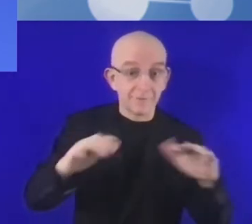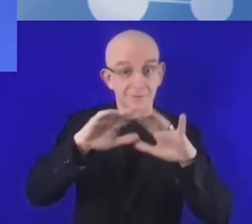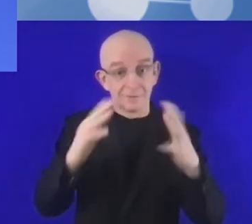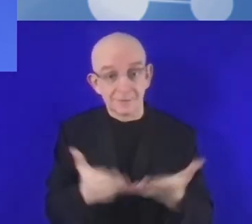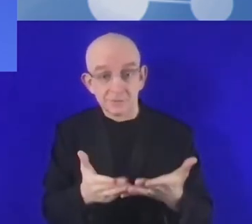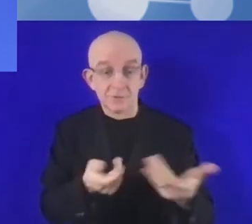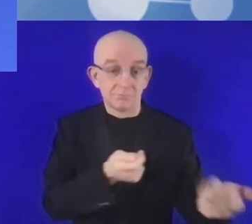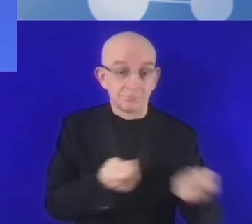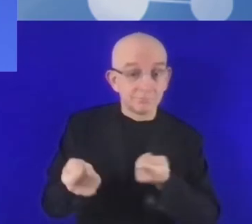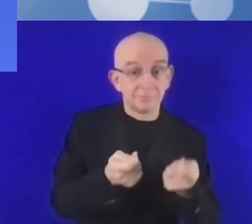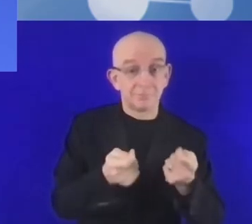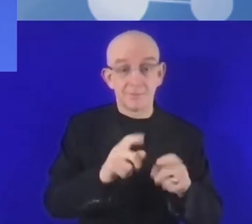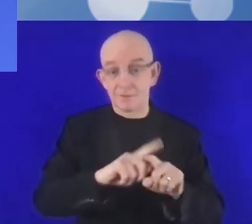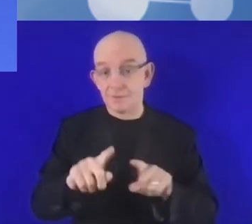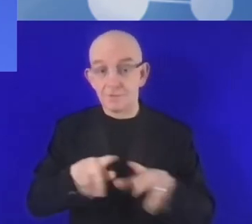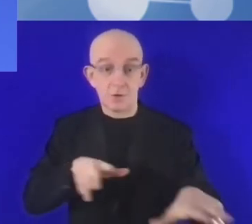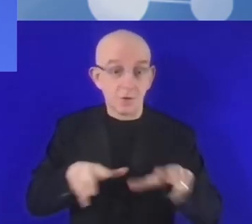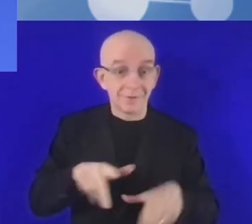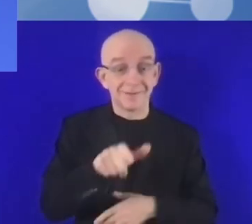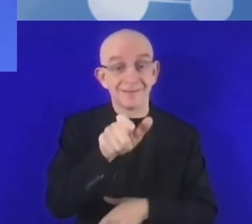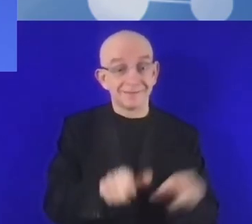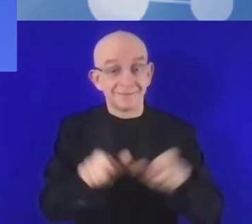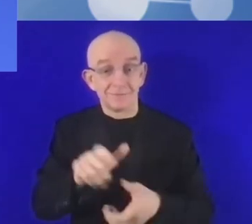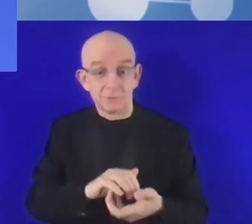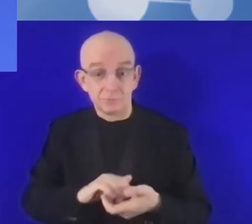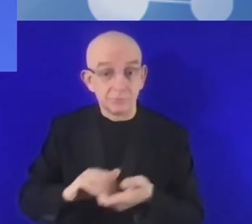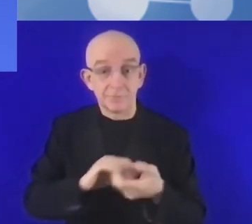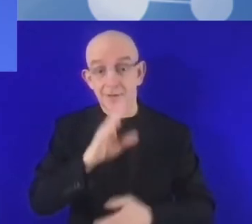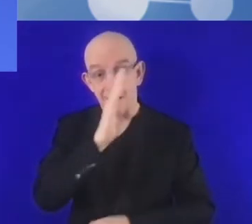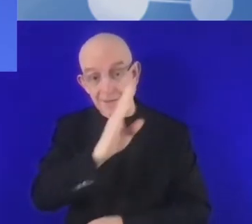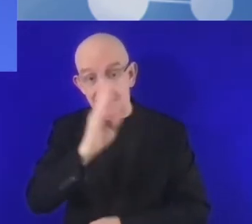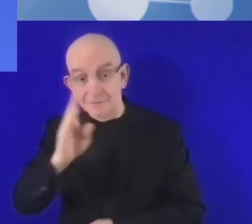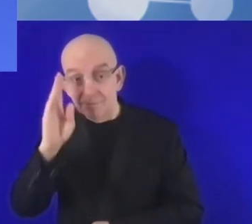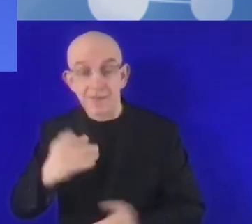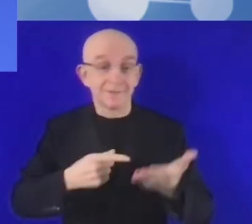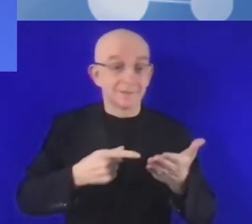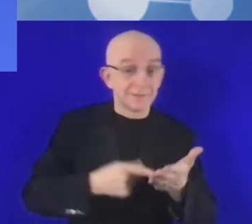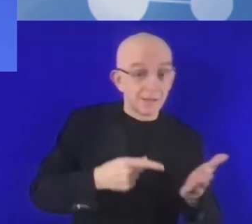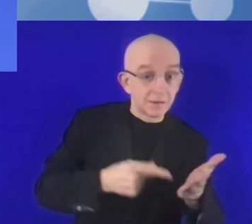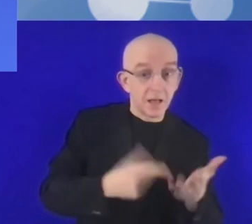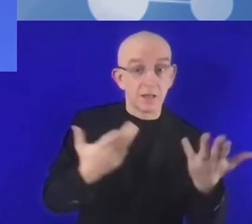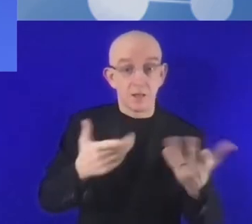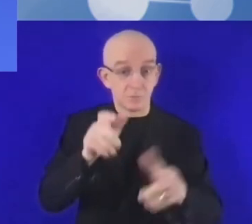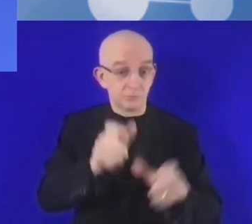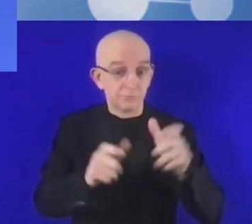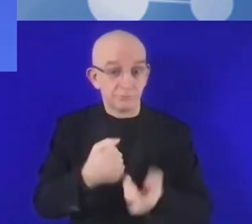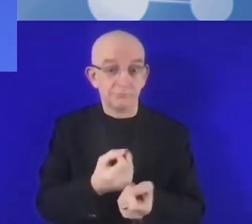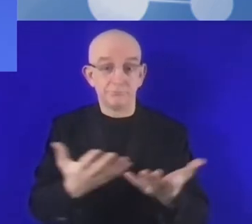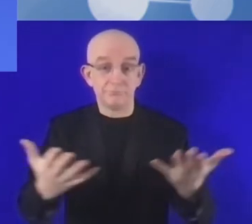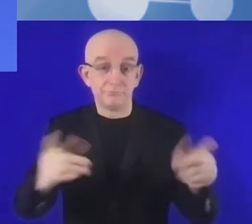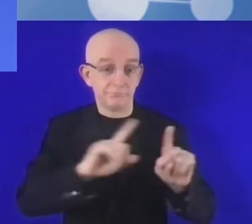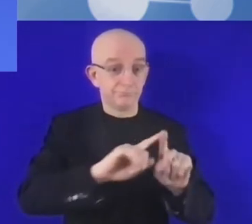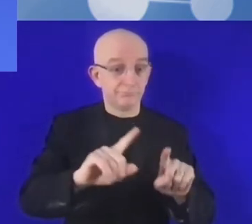registrados que representan a gobiernos, a organizaciones intergubernamentales, a la sociedad civil, al